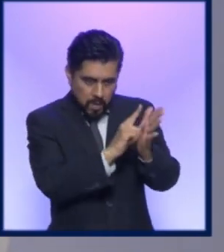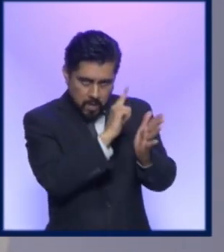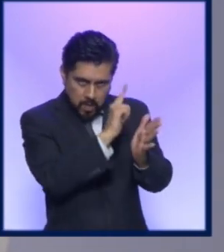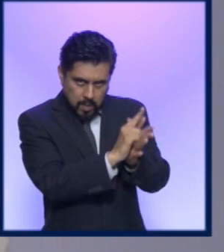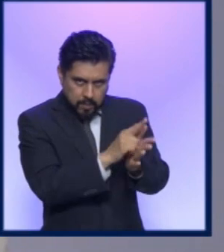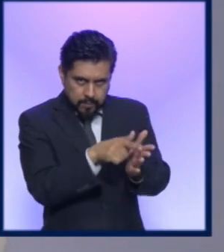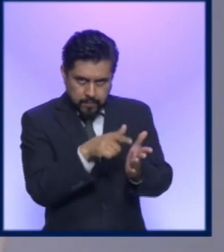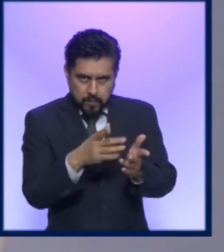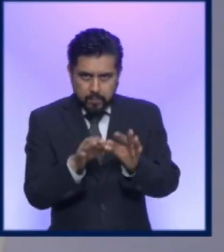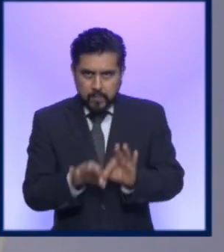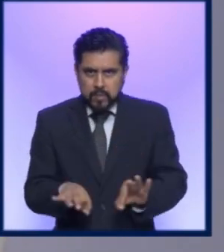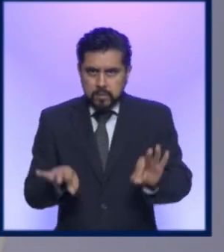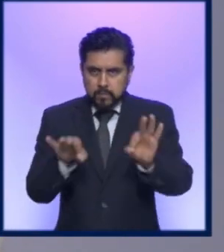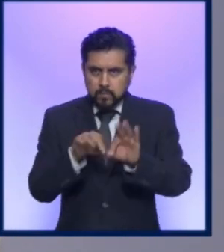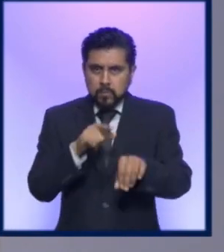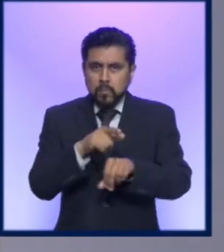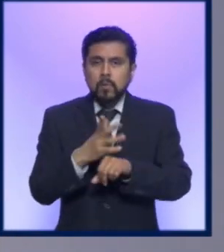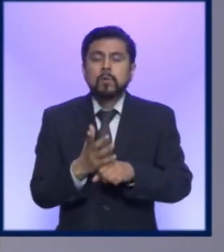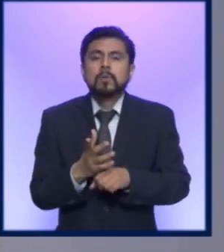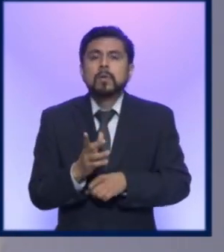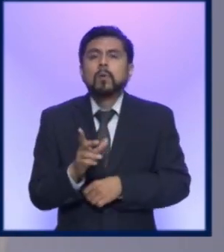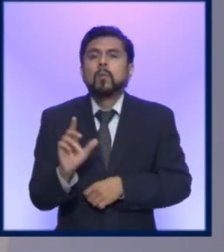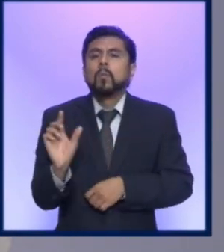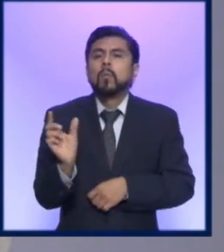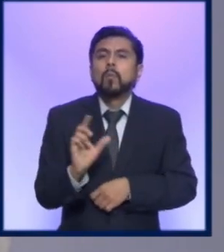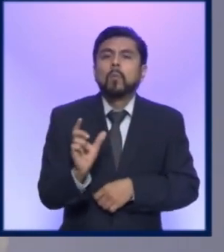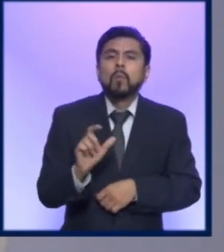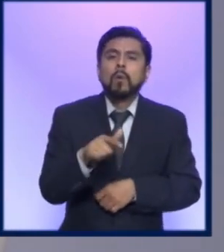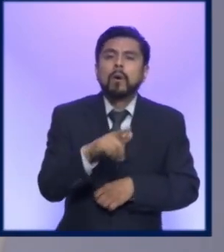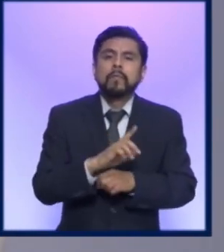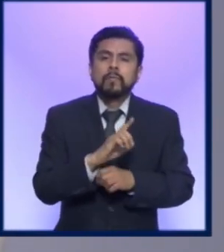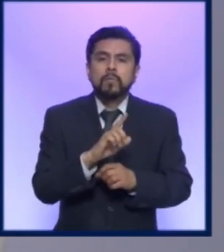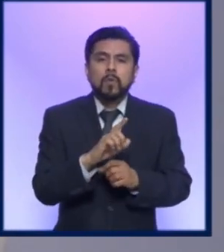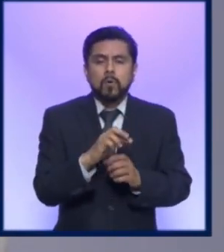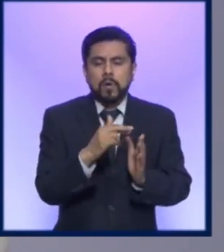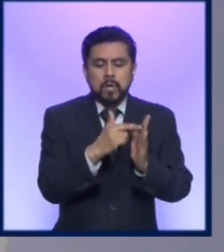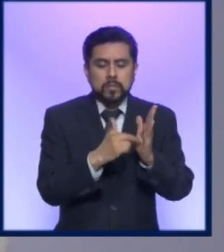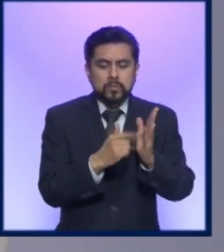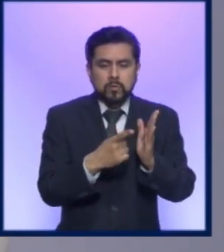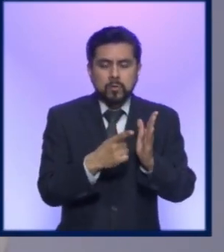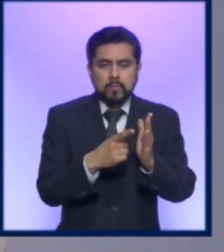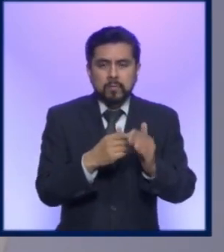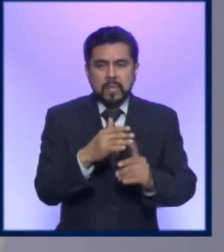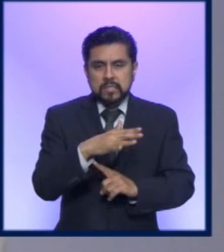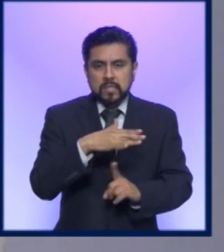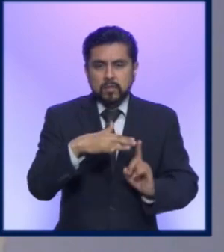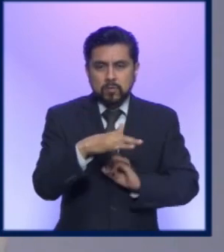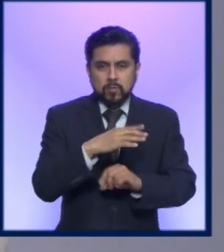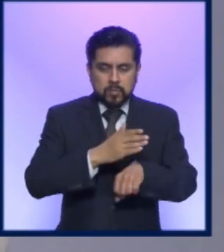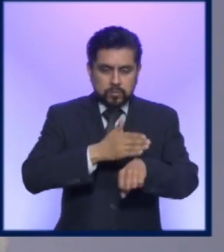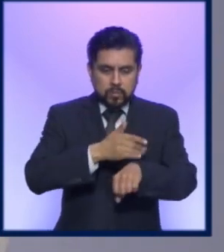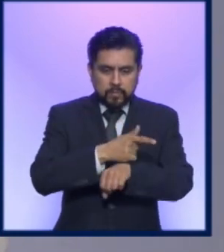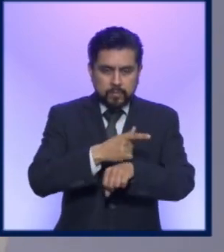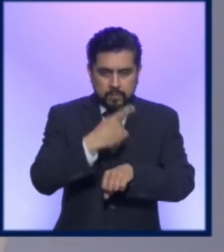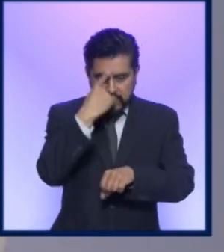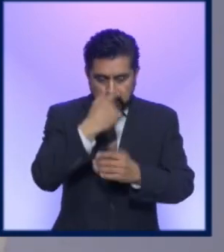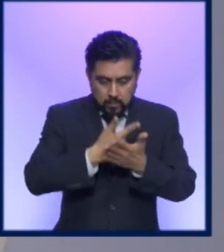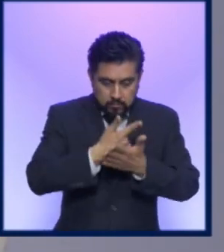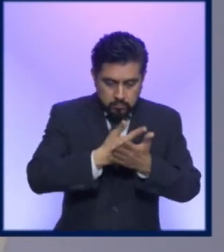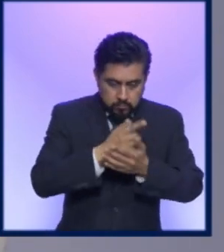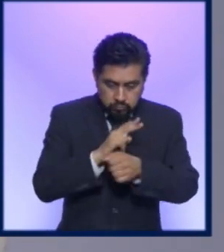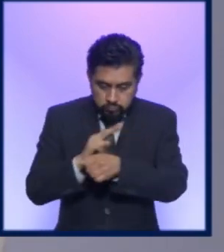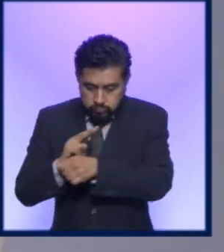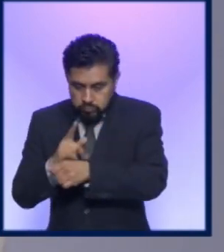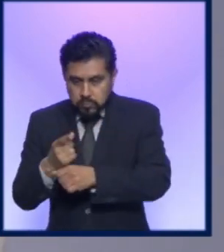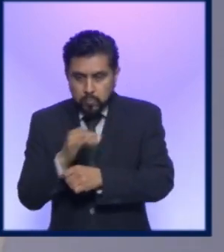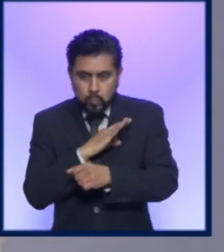pero sobre todo también que eh En el caso las normas aplicables en materia de sanciones en temas de fiscalización Bueno pues se ajusten a